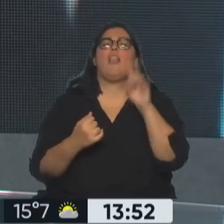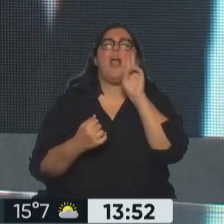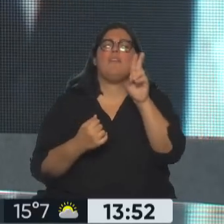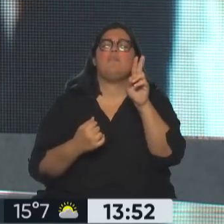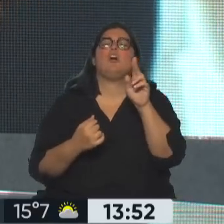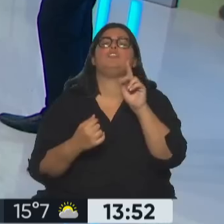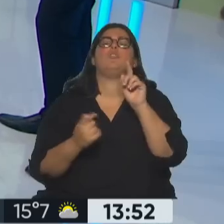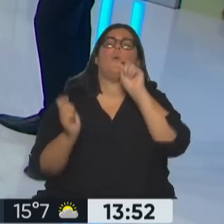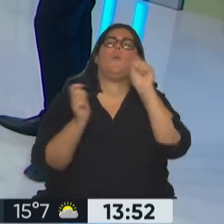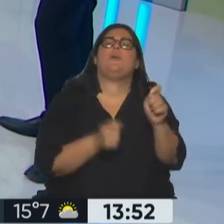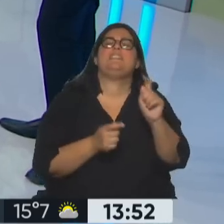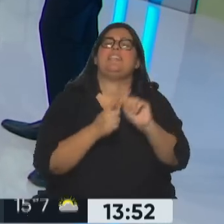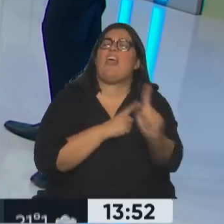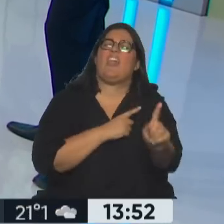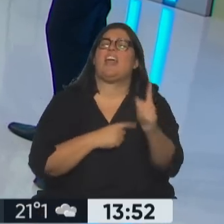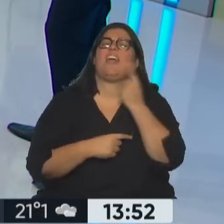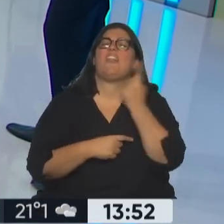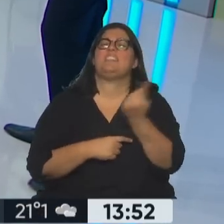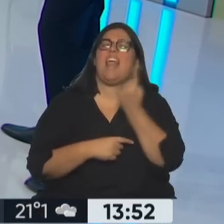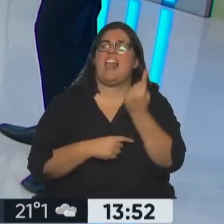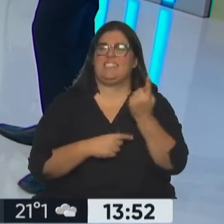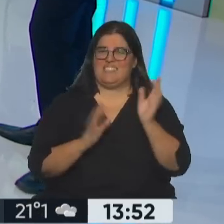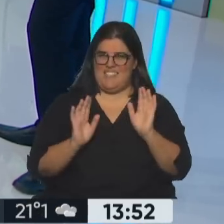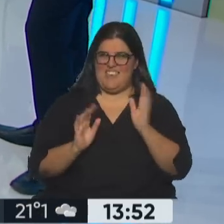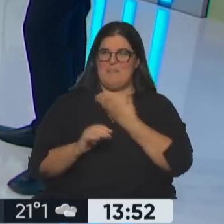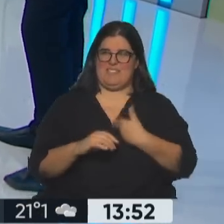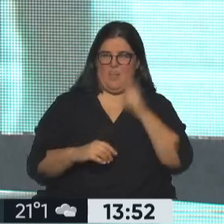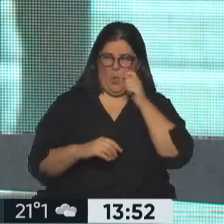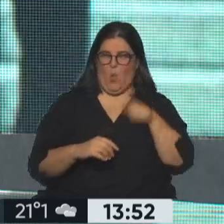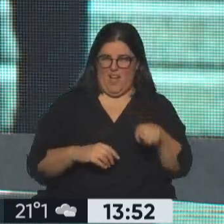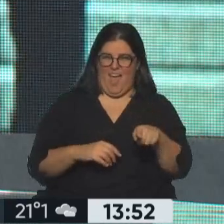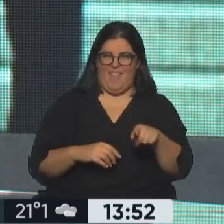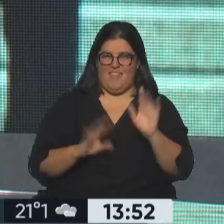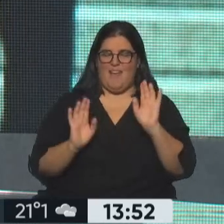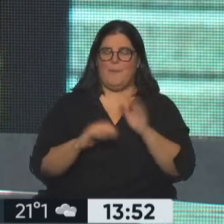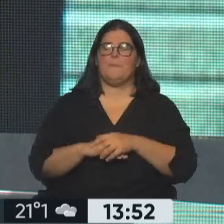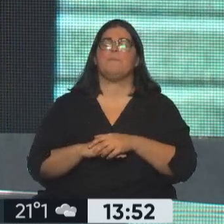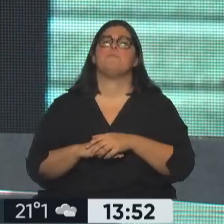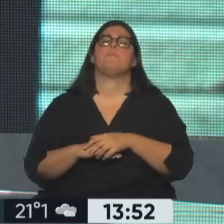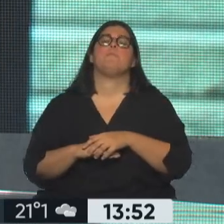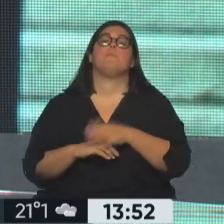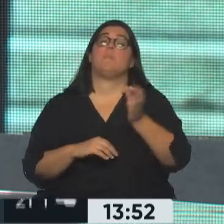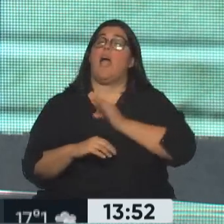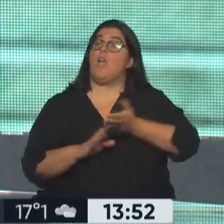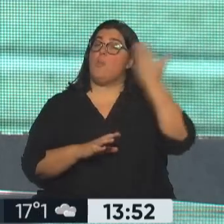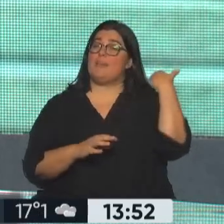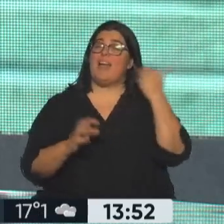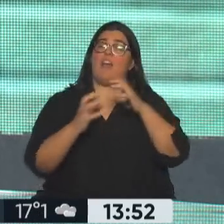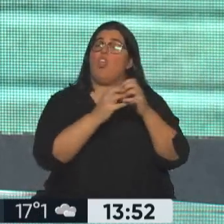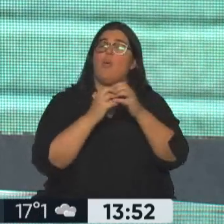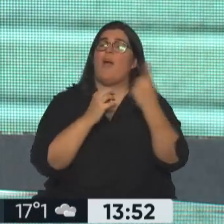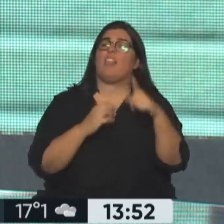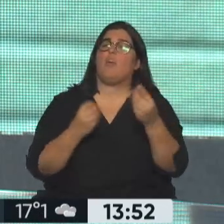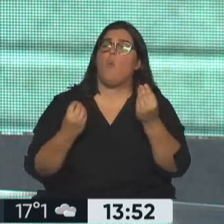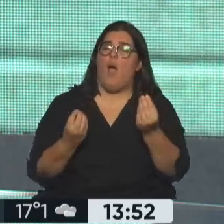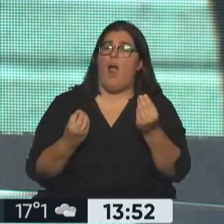Zelensky, ¿no? Que estuvo ahí. Sí, claro. Pero el apoyo a Ucrania sí, porque de hecho el año pasado la discusión estuvo puesta justamente en cómo extender